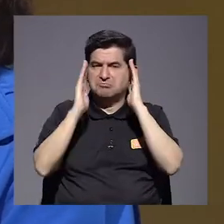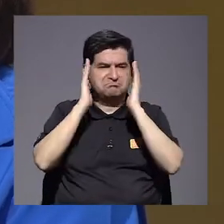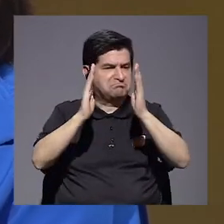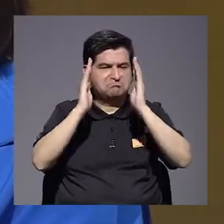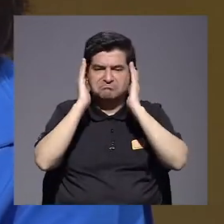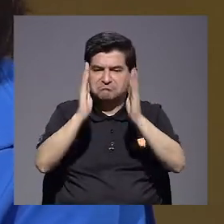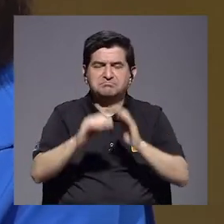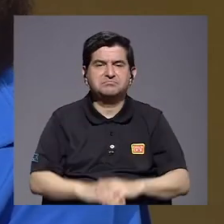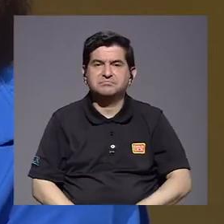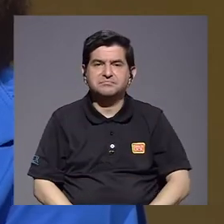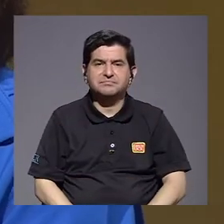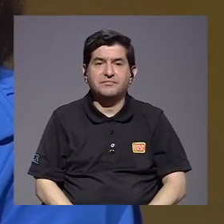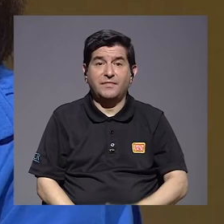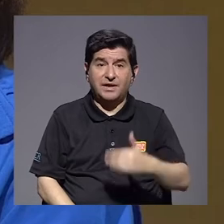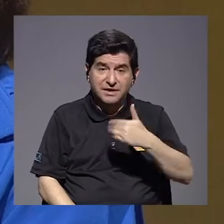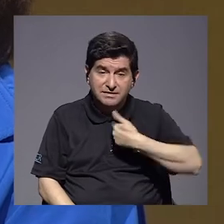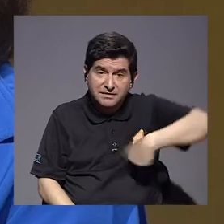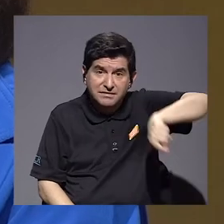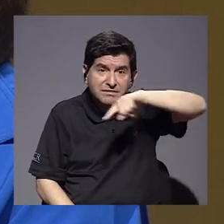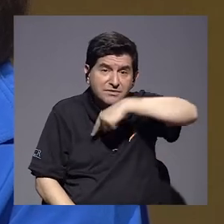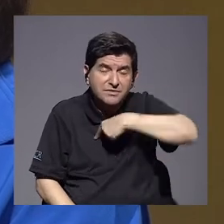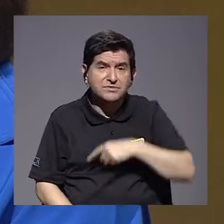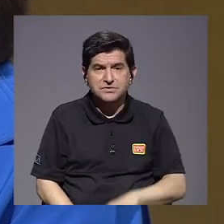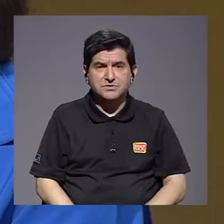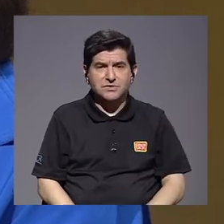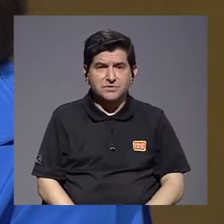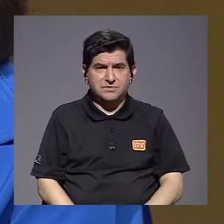desestimando. Y tenemos